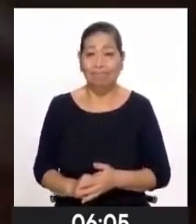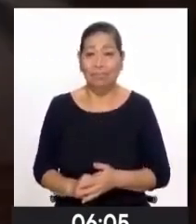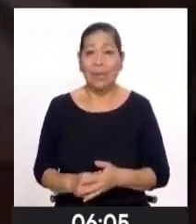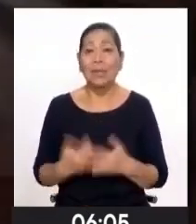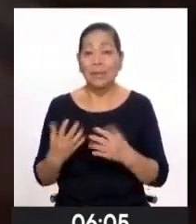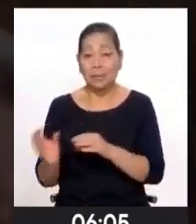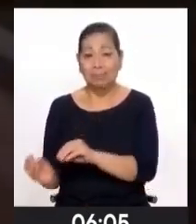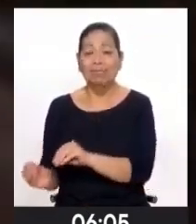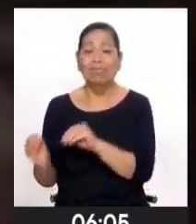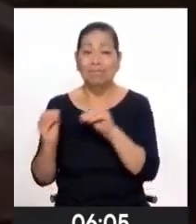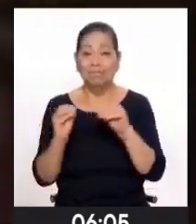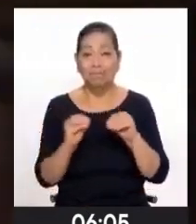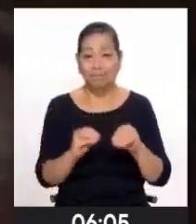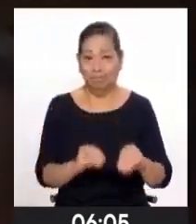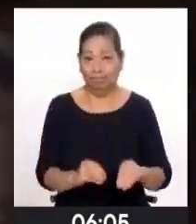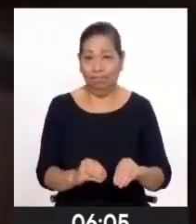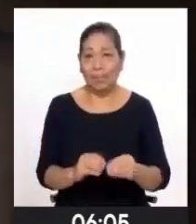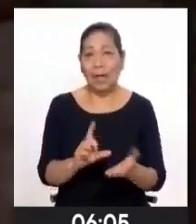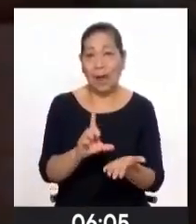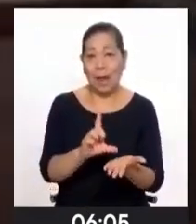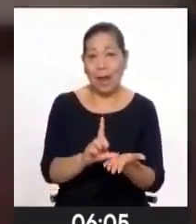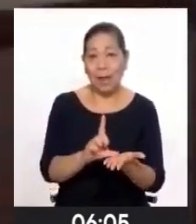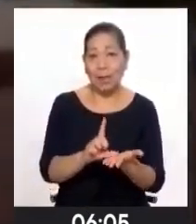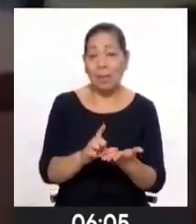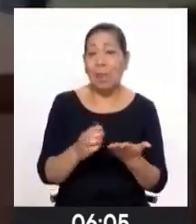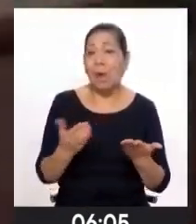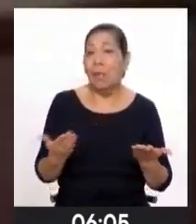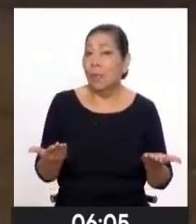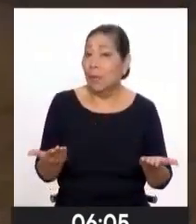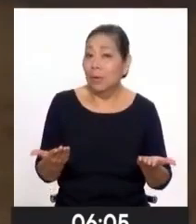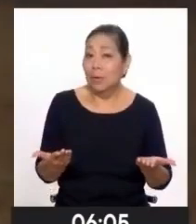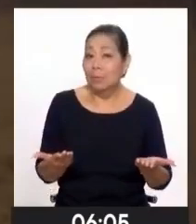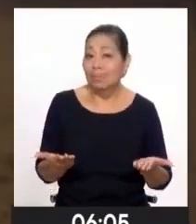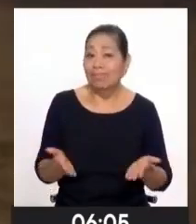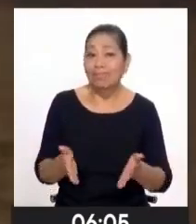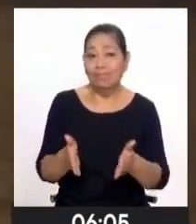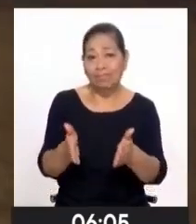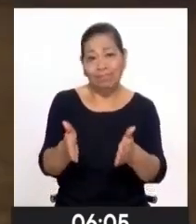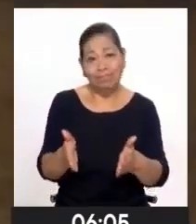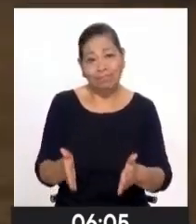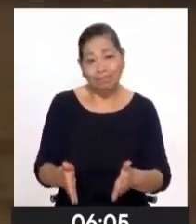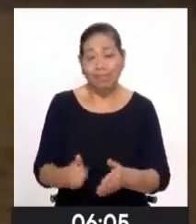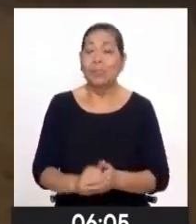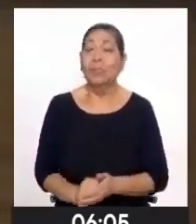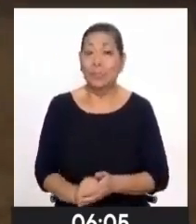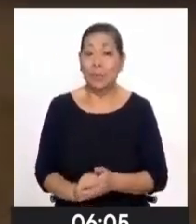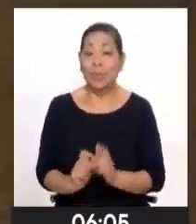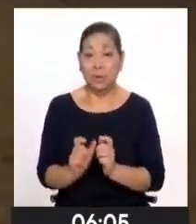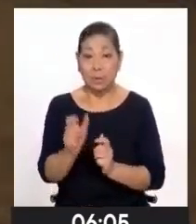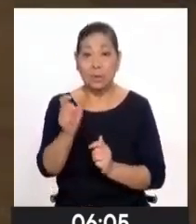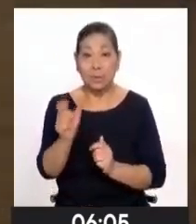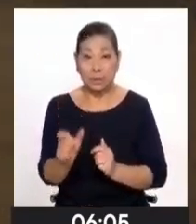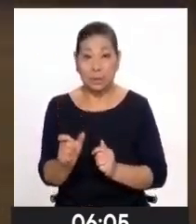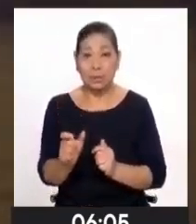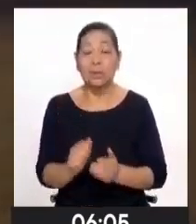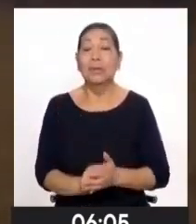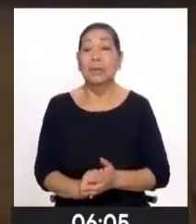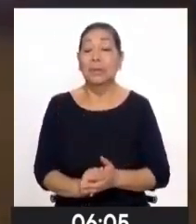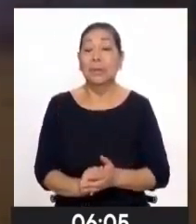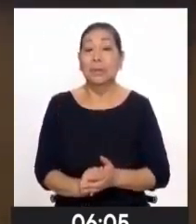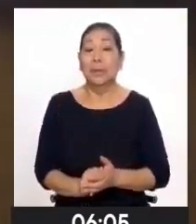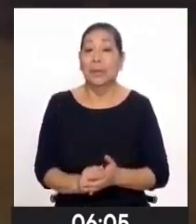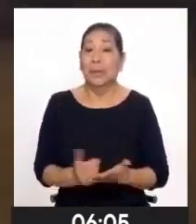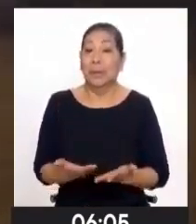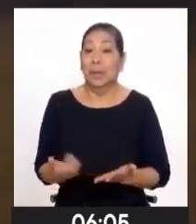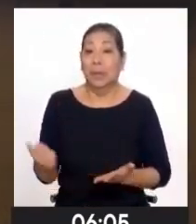cercana al que fue trasladado pero se encontraba cerrada Asimismo aseguró que se vienen realizando las diligencias respectivas para que